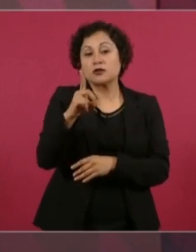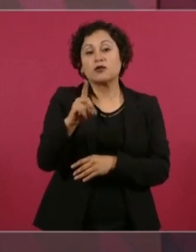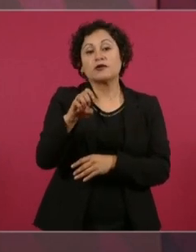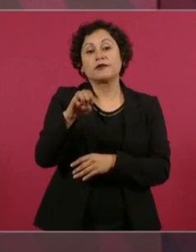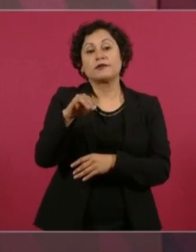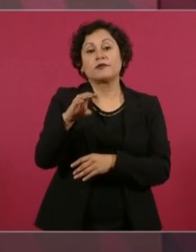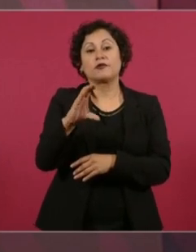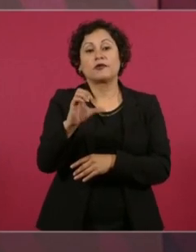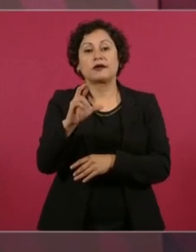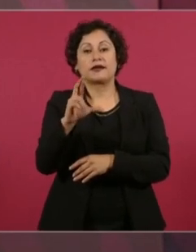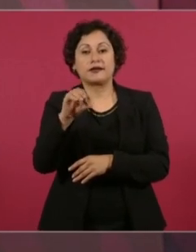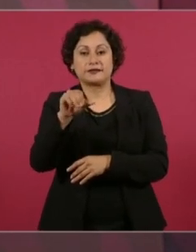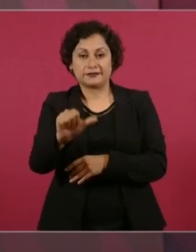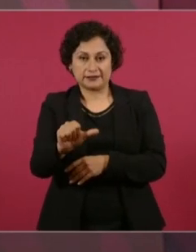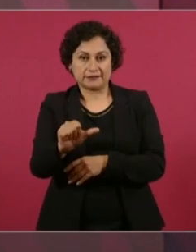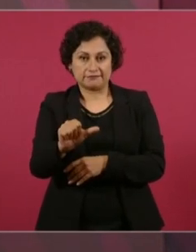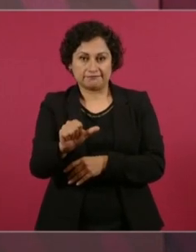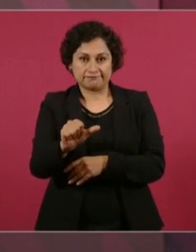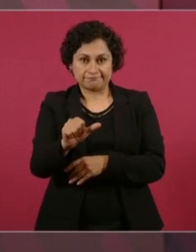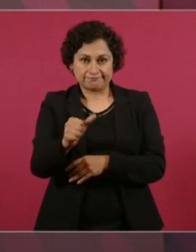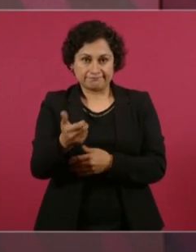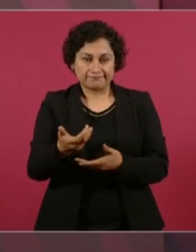auténtica.